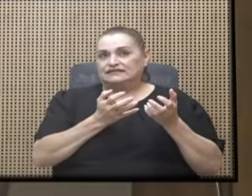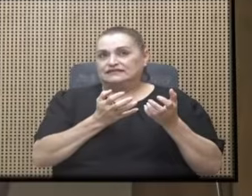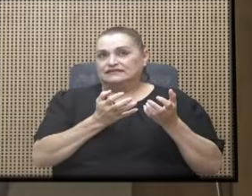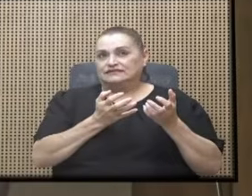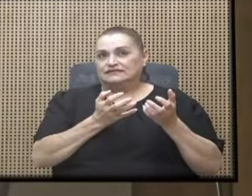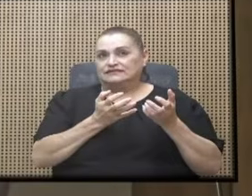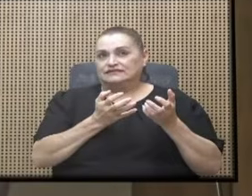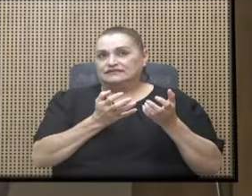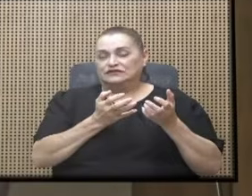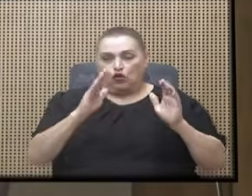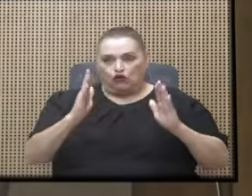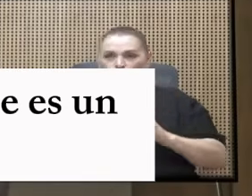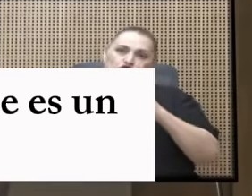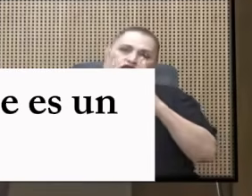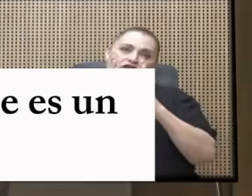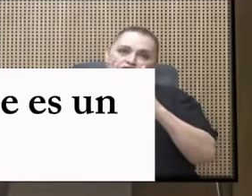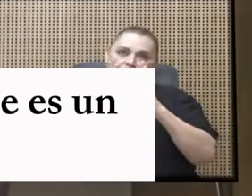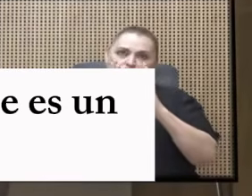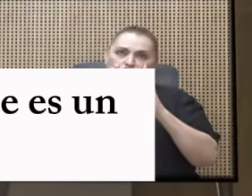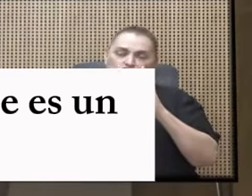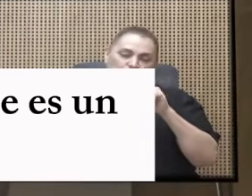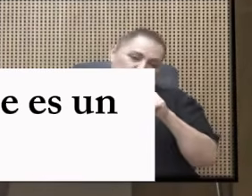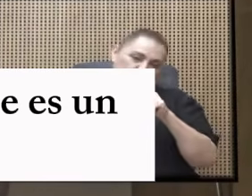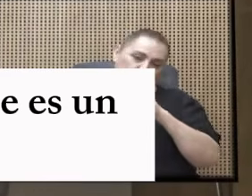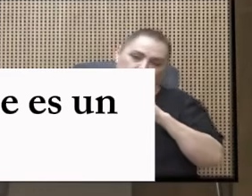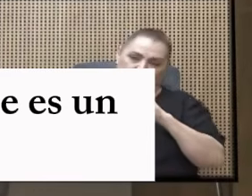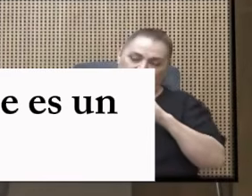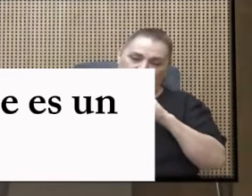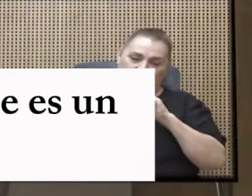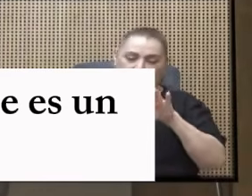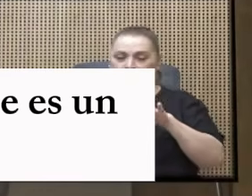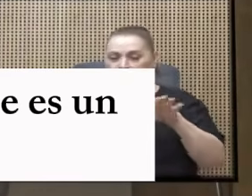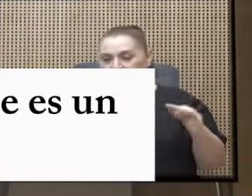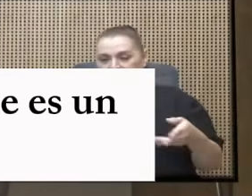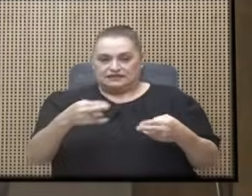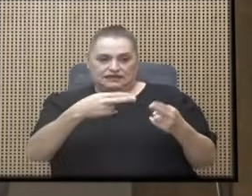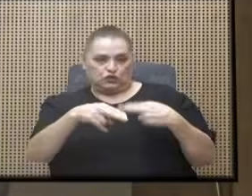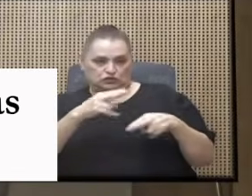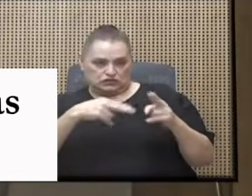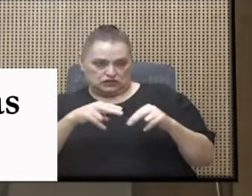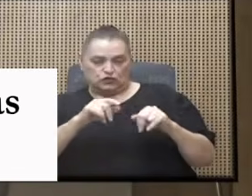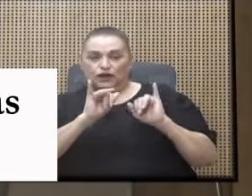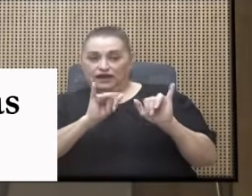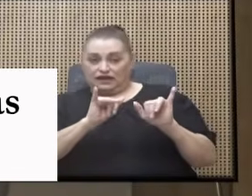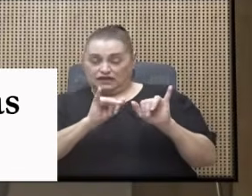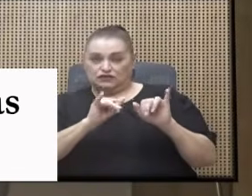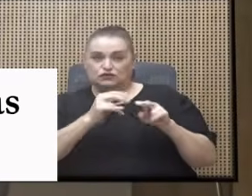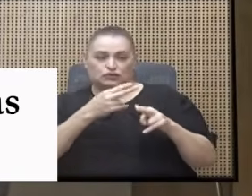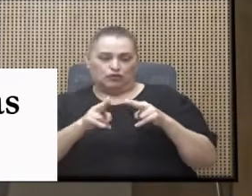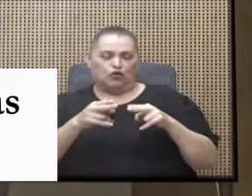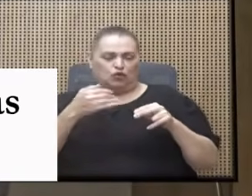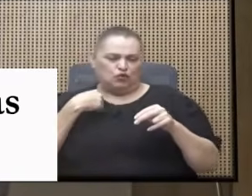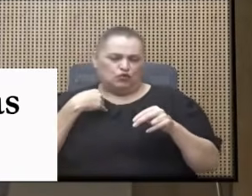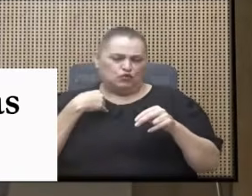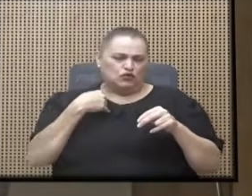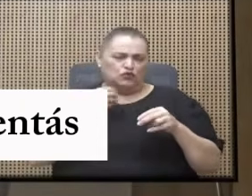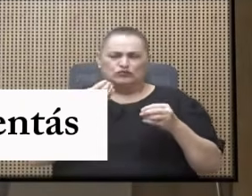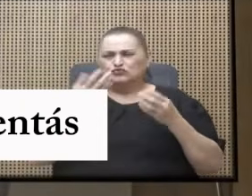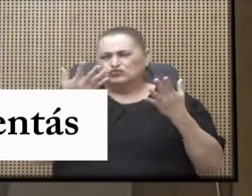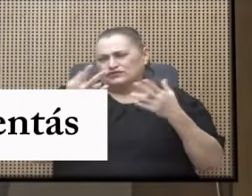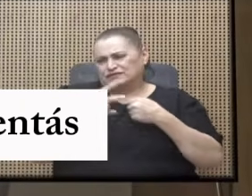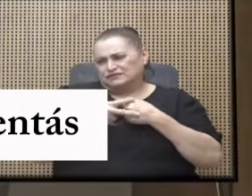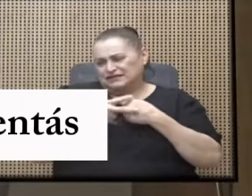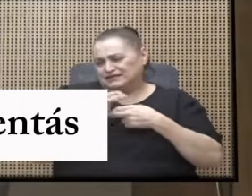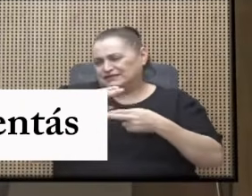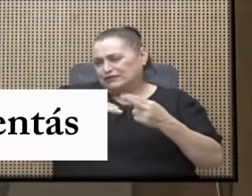a la confrontación y romper, digamos, la mesa de negociación. Ese es un poco, y uno sabe, cuando ha estado en muchas negociaciones,